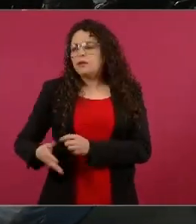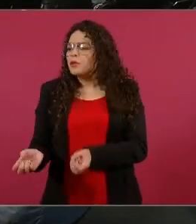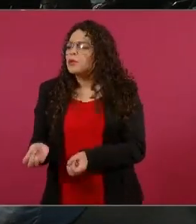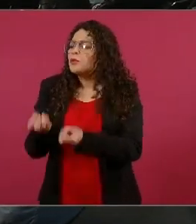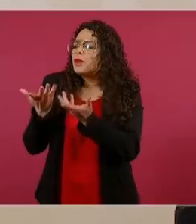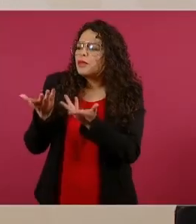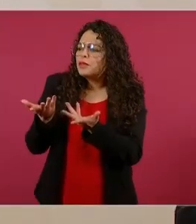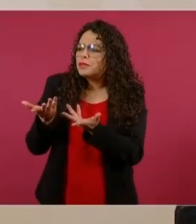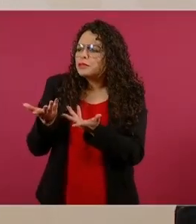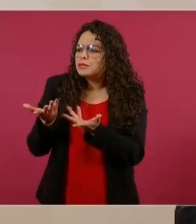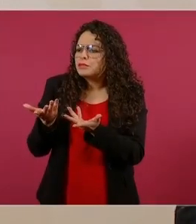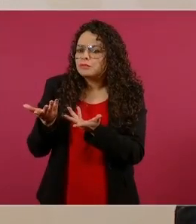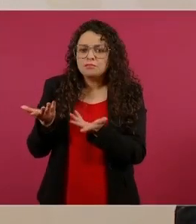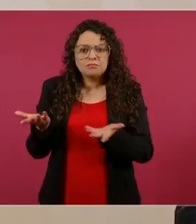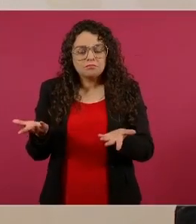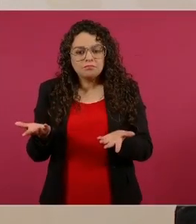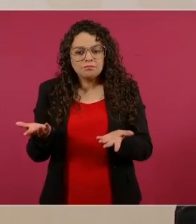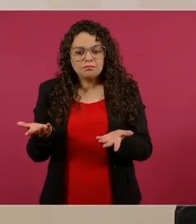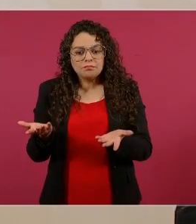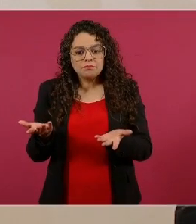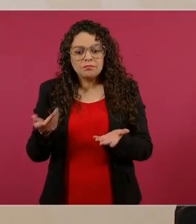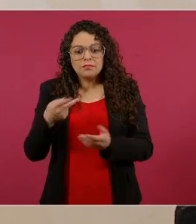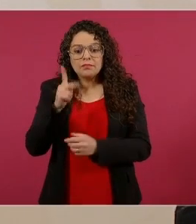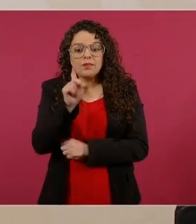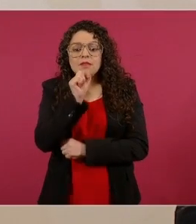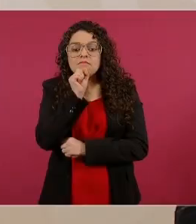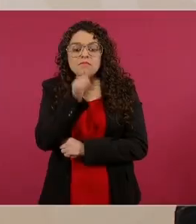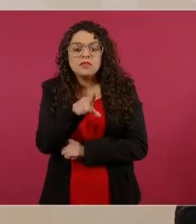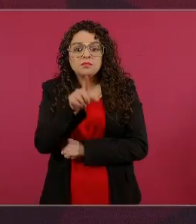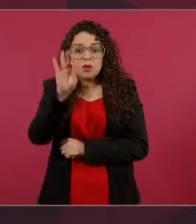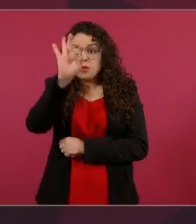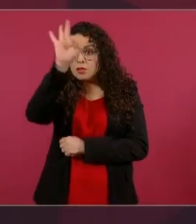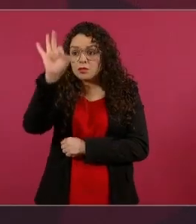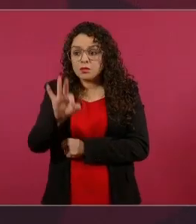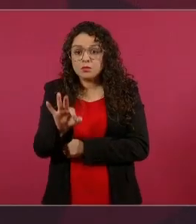siguiera pero tampoco alcanzó el